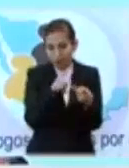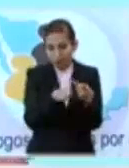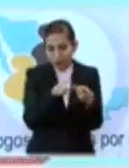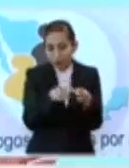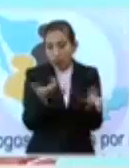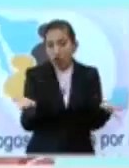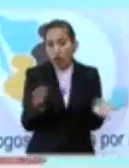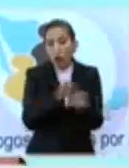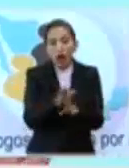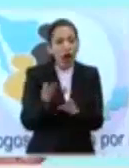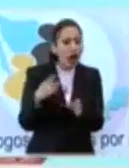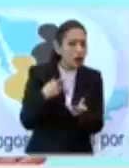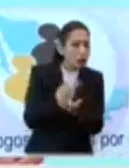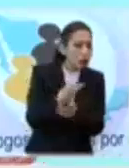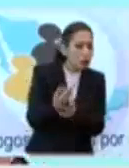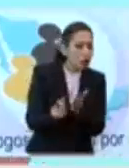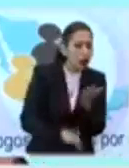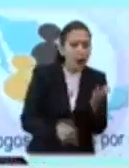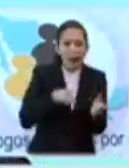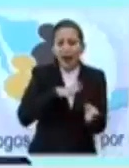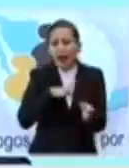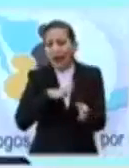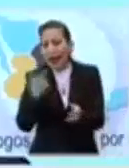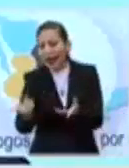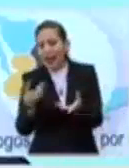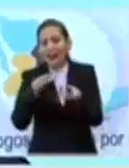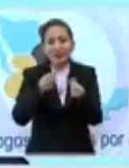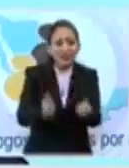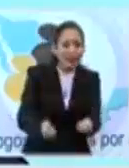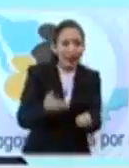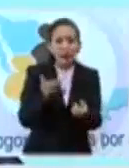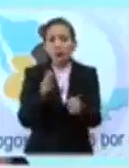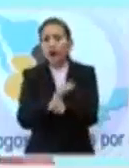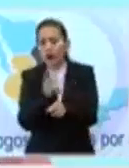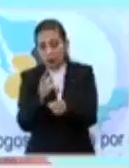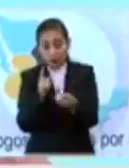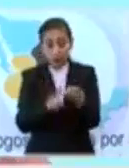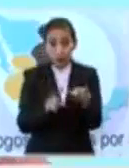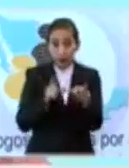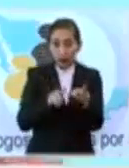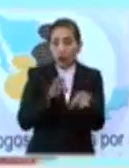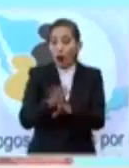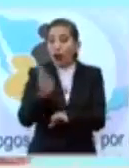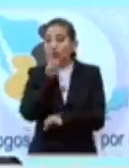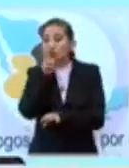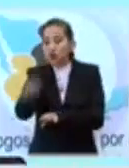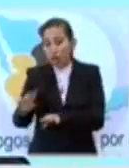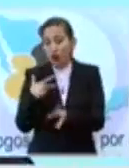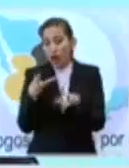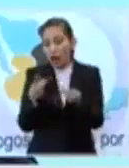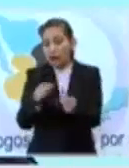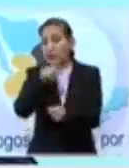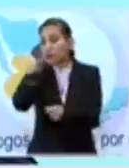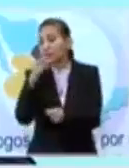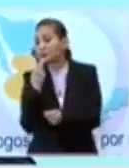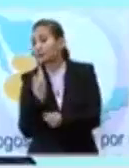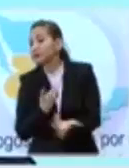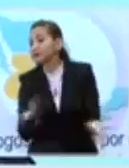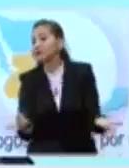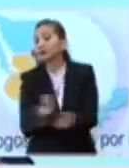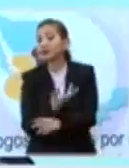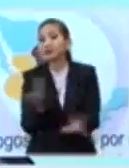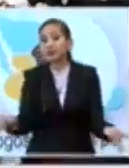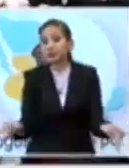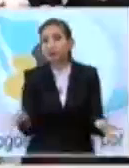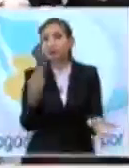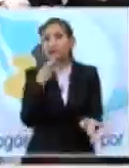bajo qué modelo se gastan esos recursos, cómo se gasta. Y tercero, cuáles son los resultados de ese gasto público e